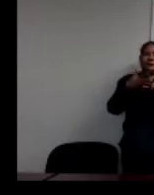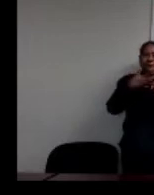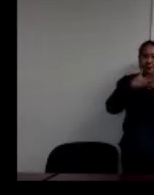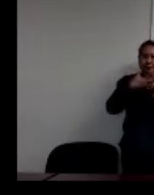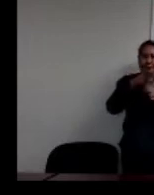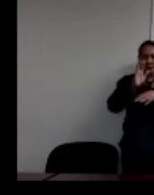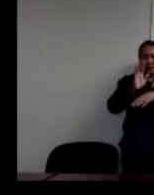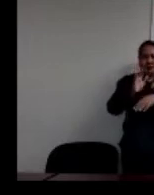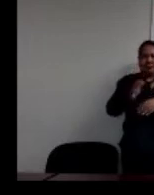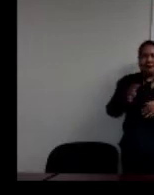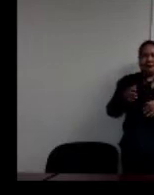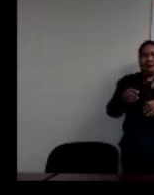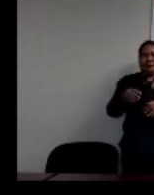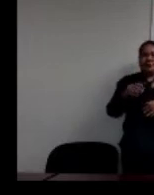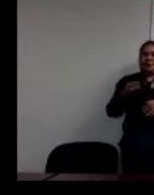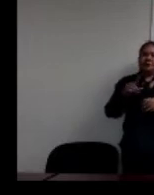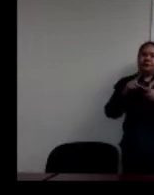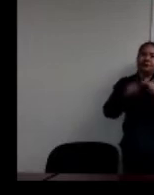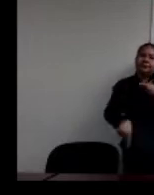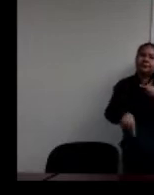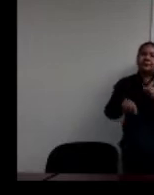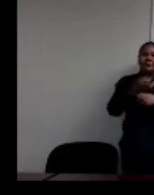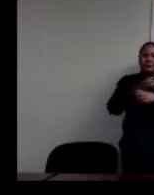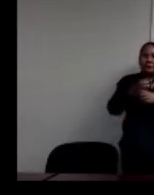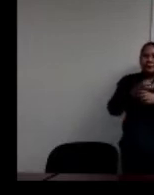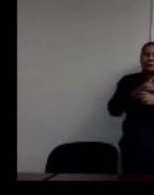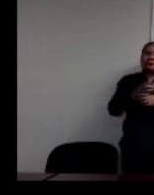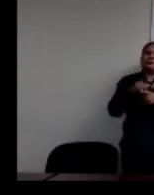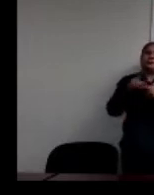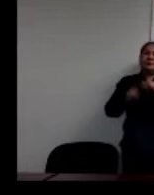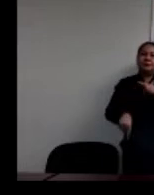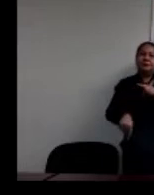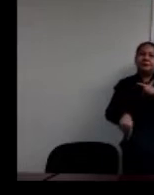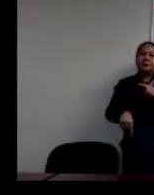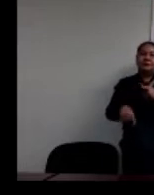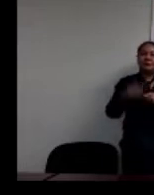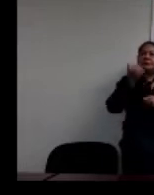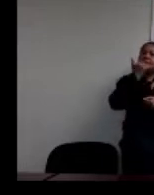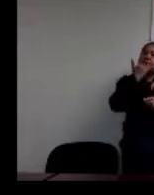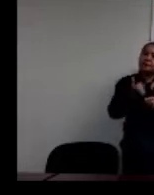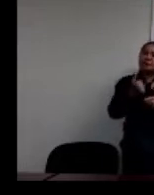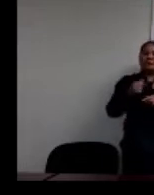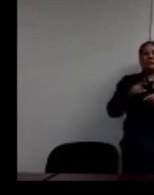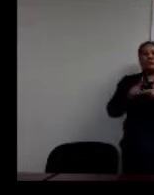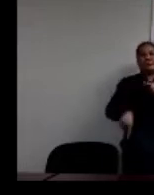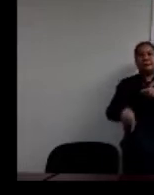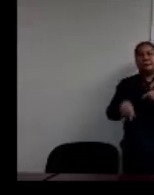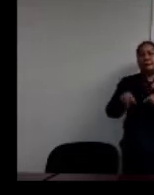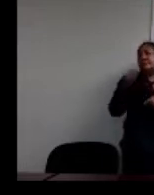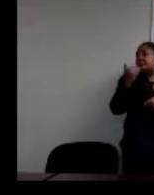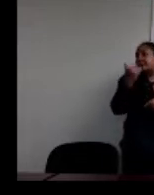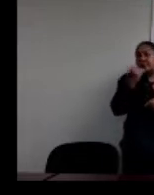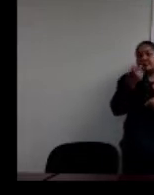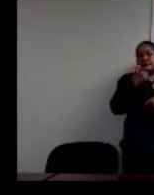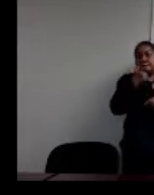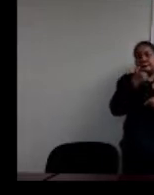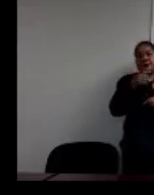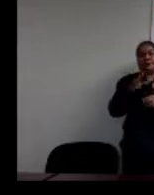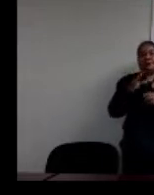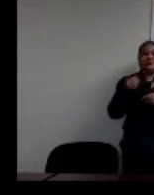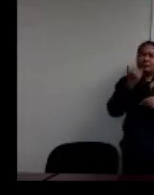actualidad que el quitar el consumo de café, el quitar el consumo de azúcares, el que no coma galletas, que no coma